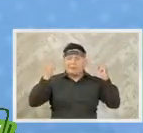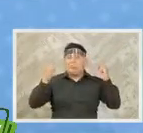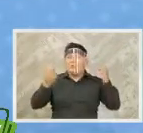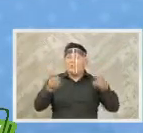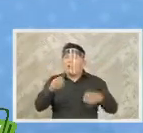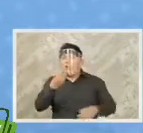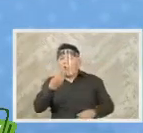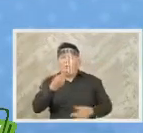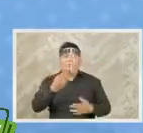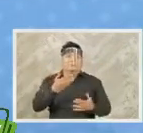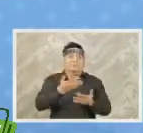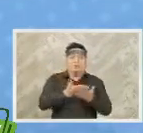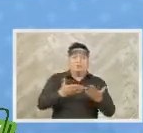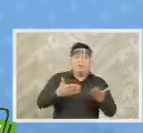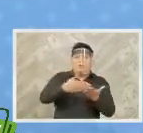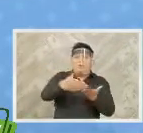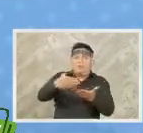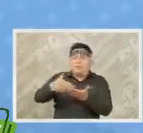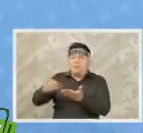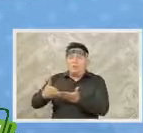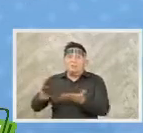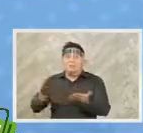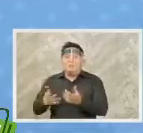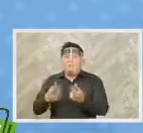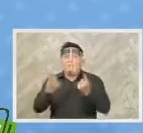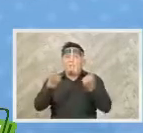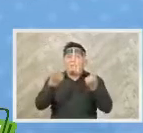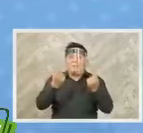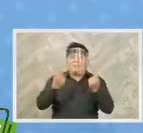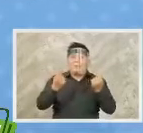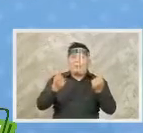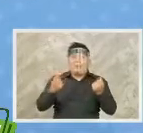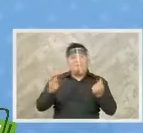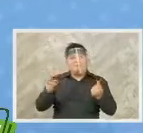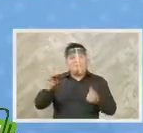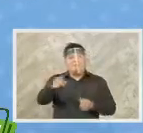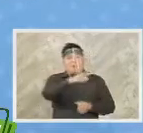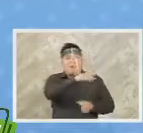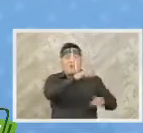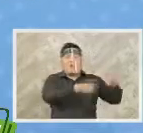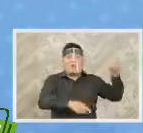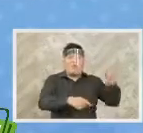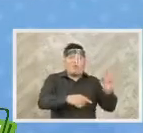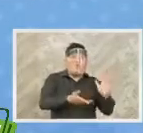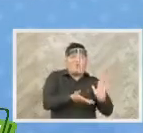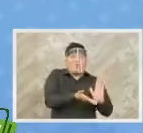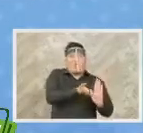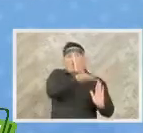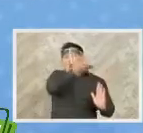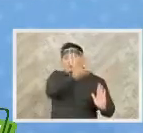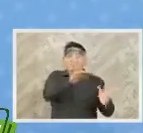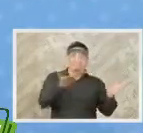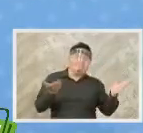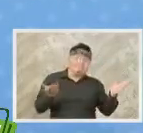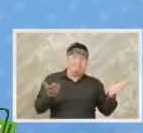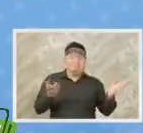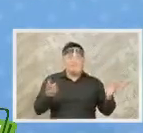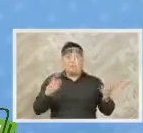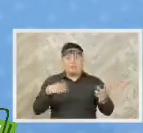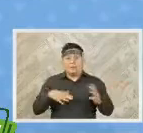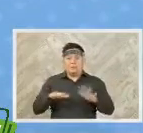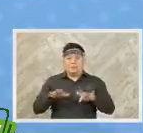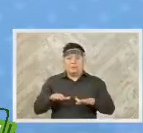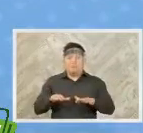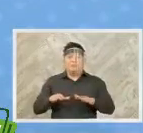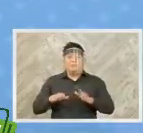abastecerse, de tener los mismos precios y no tener esos picos de precios que vivíamos en algunos productos. La Secretaría de Desarrollo y de